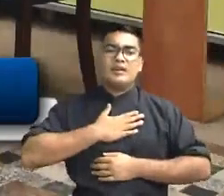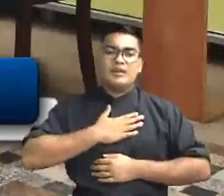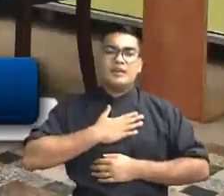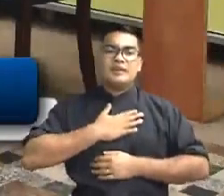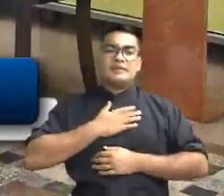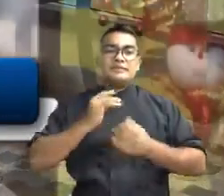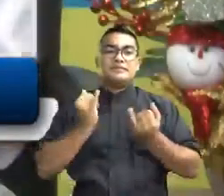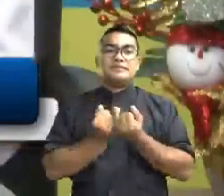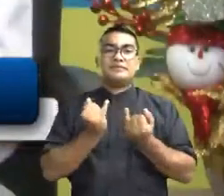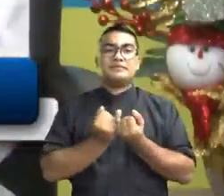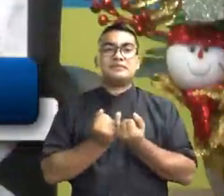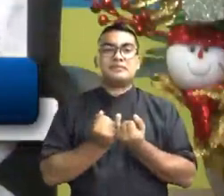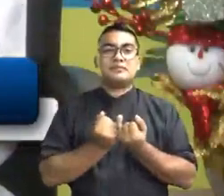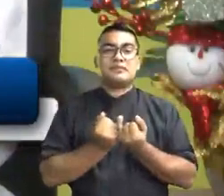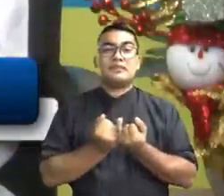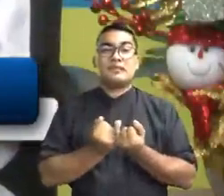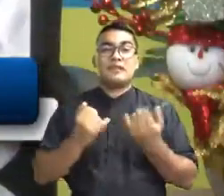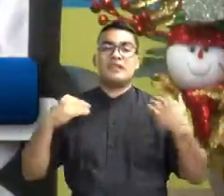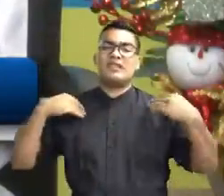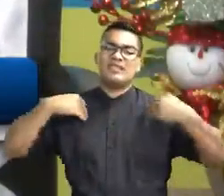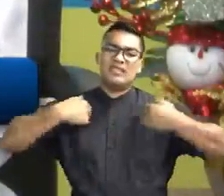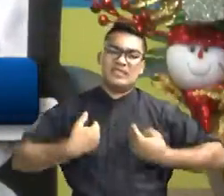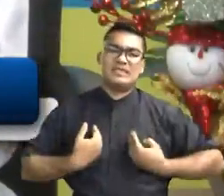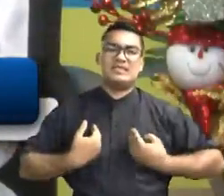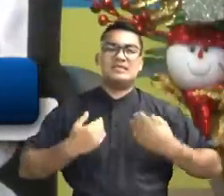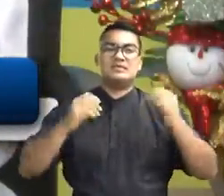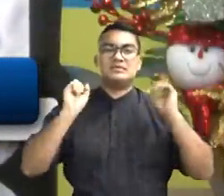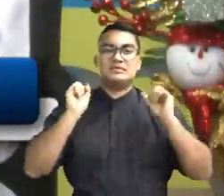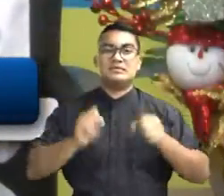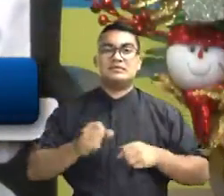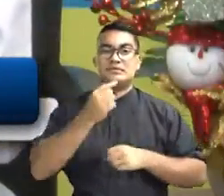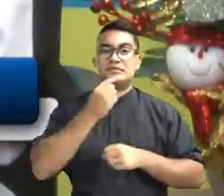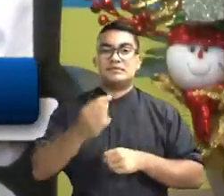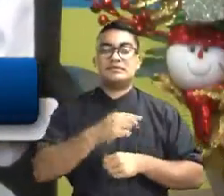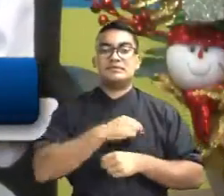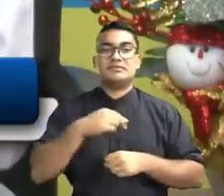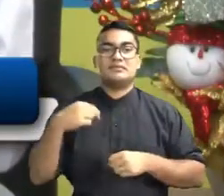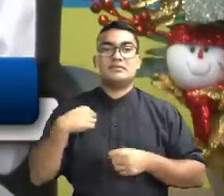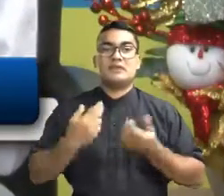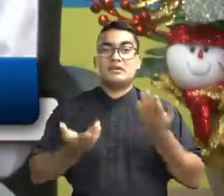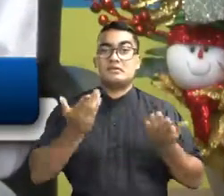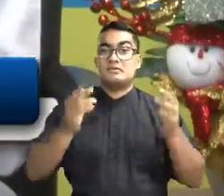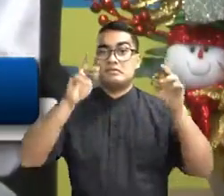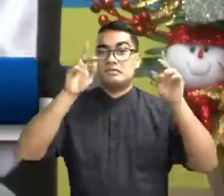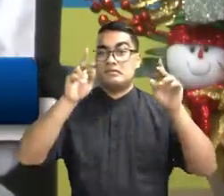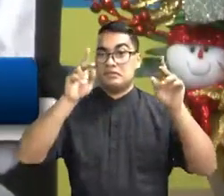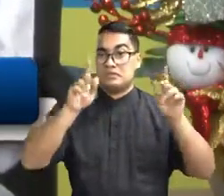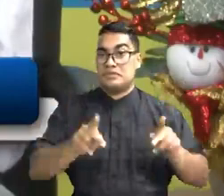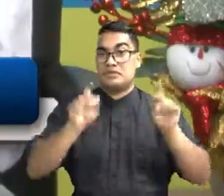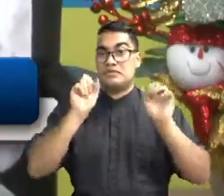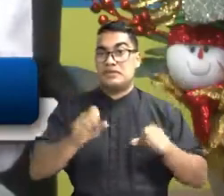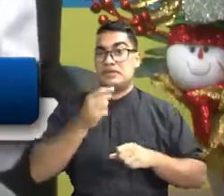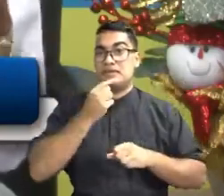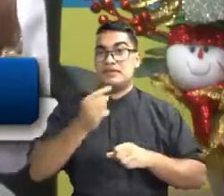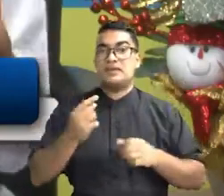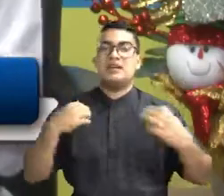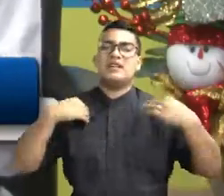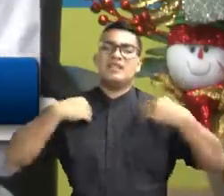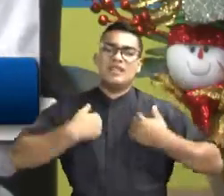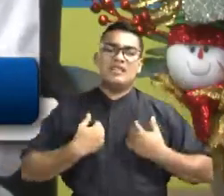la gente, que es un cansancio que puede ser progresivo. Puede decir el paciente, es que me canso, dice, cuando